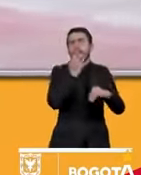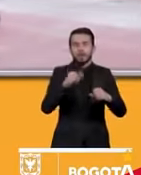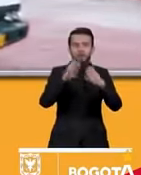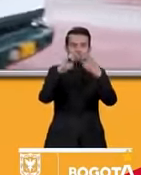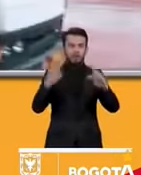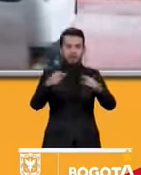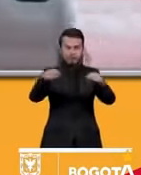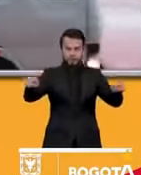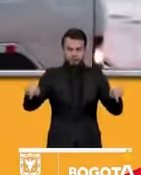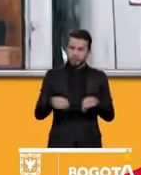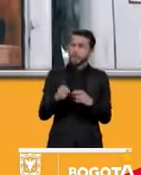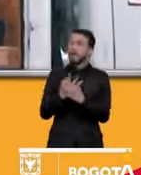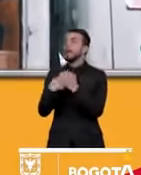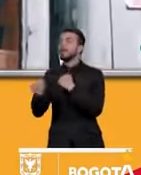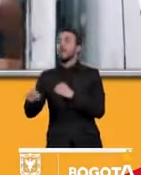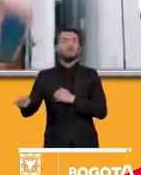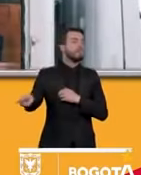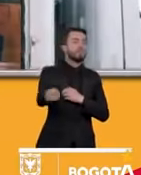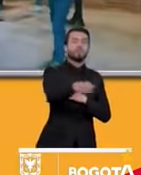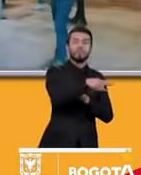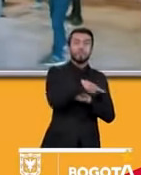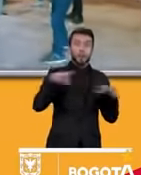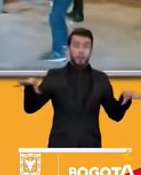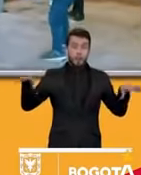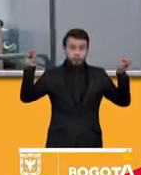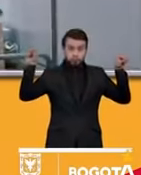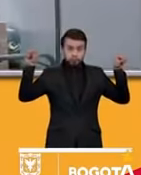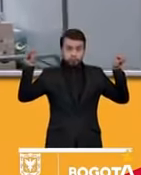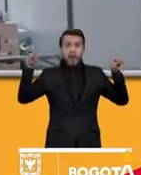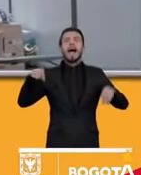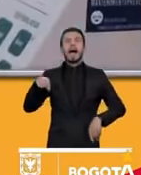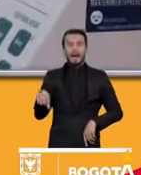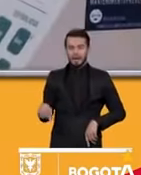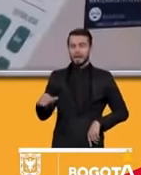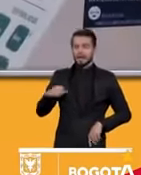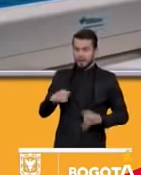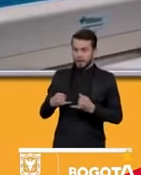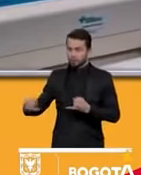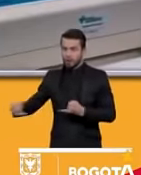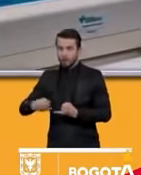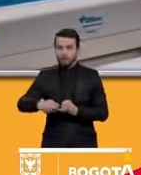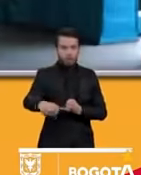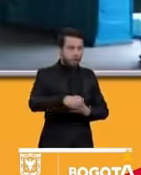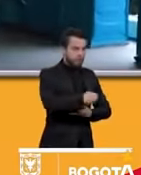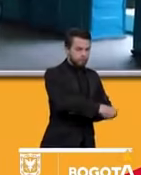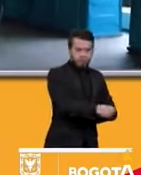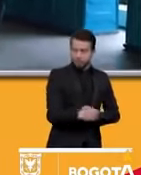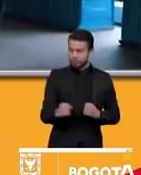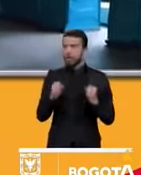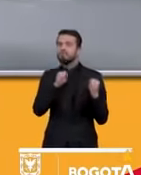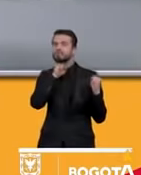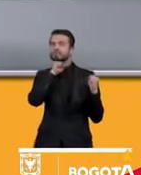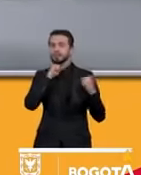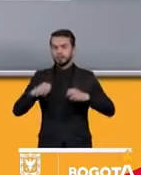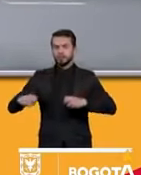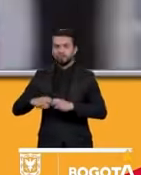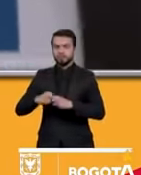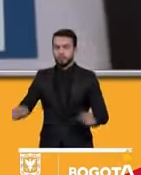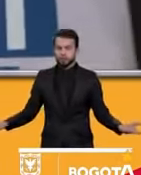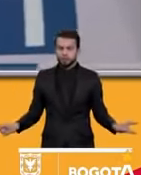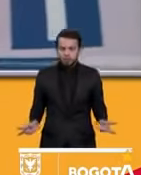eléctrica, el Centro Hospitalario Transitorio de Corferias siempre tendrá luz, porque tiene una red de respaldo de emergencia de hasta 12 horas. Todo eso es